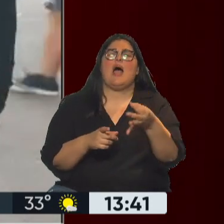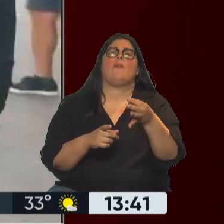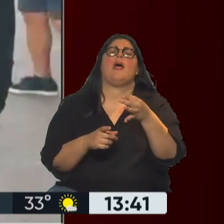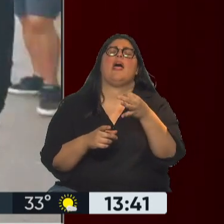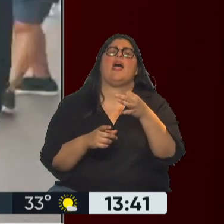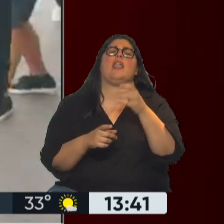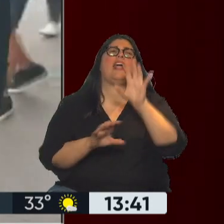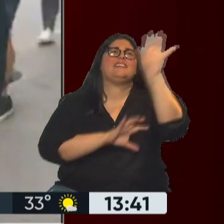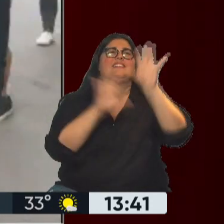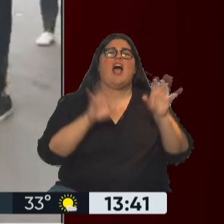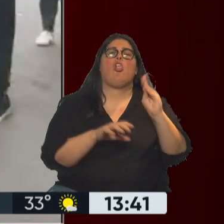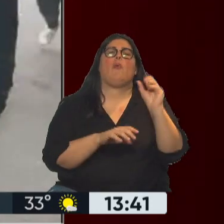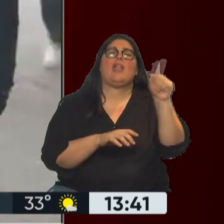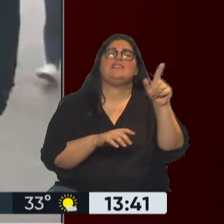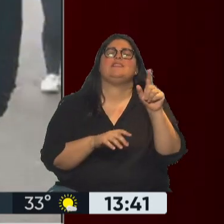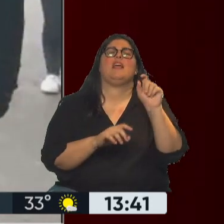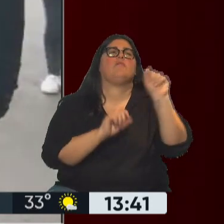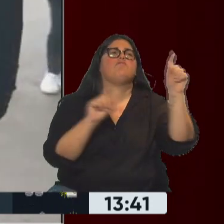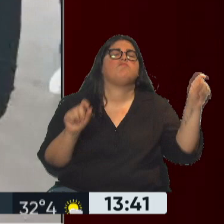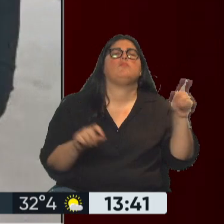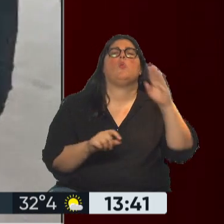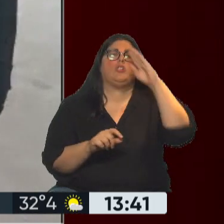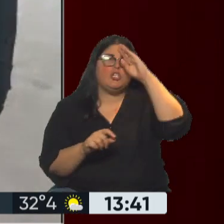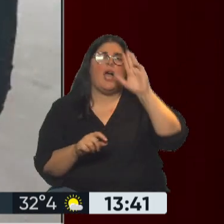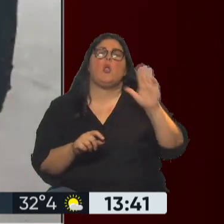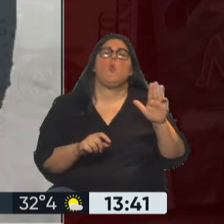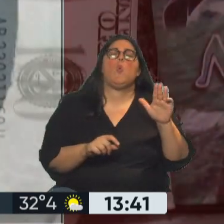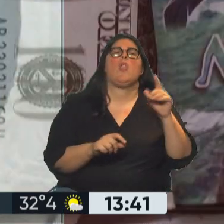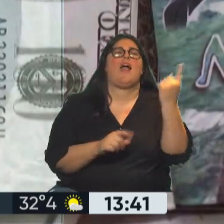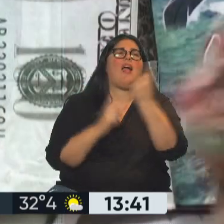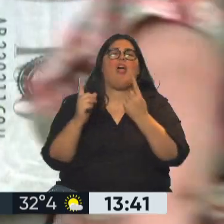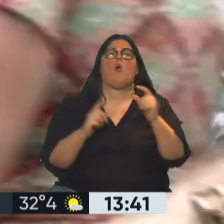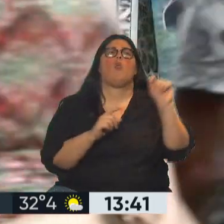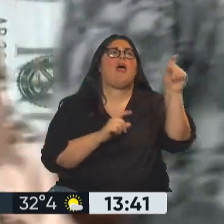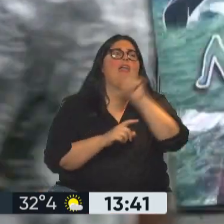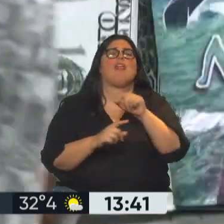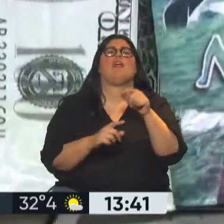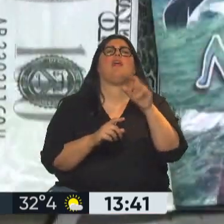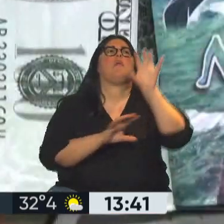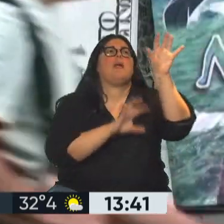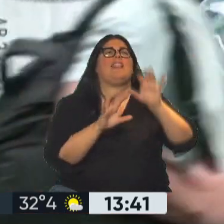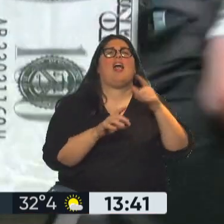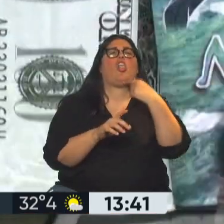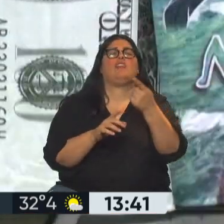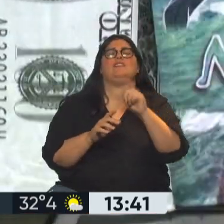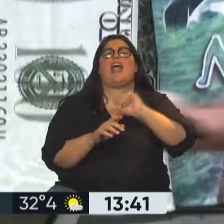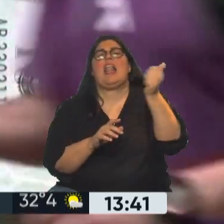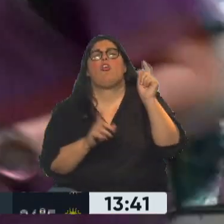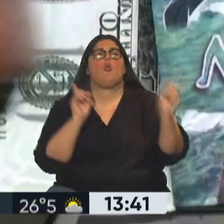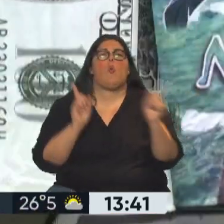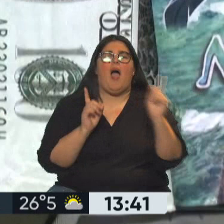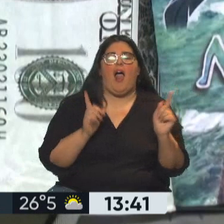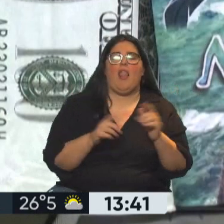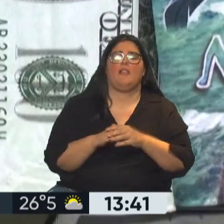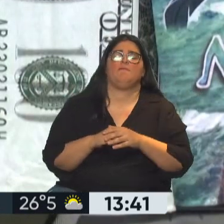diferentes estados, cómo están diciendo Lula, cómo está diciendo Bolsonaro, cuáles son los estados que están como ganador a un candidato, cuáles a otro.